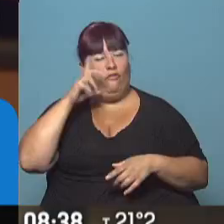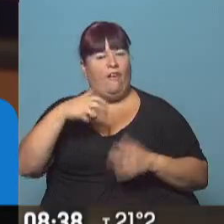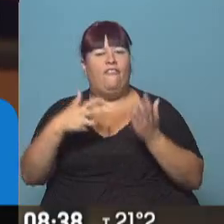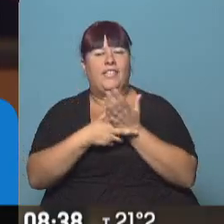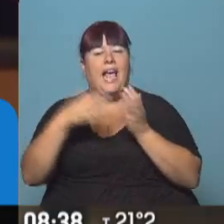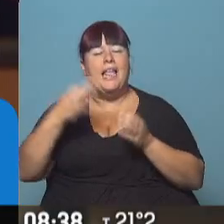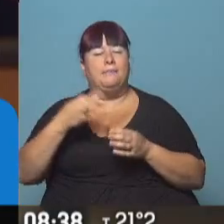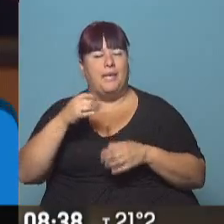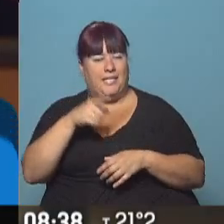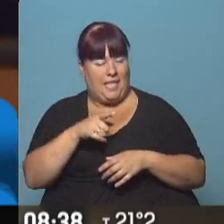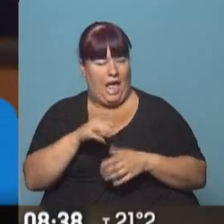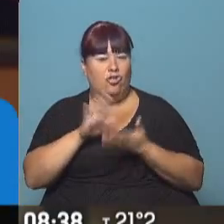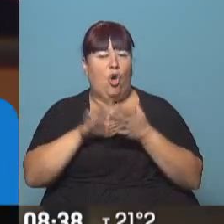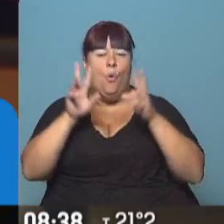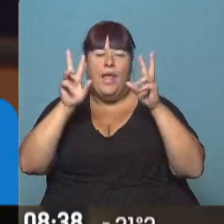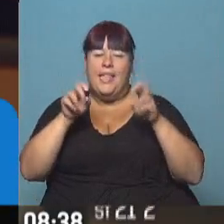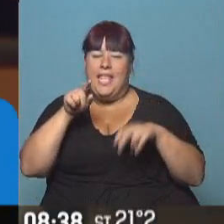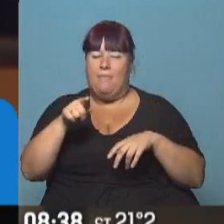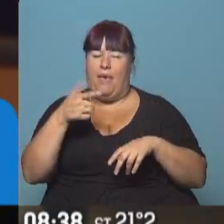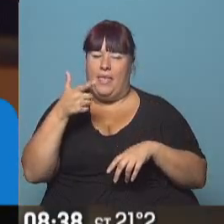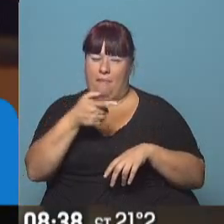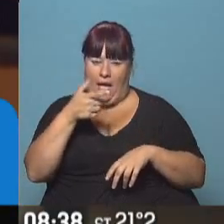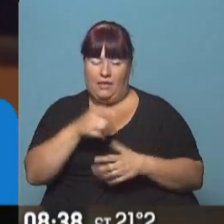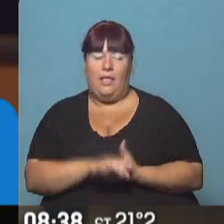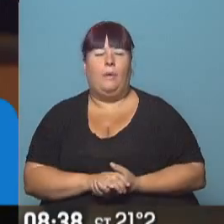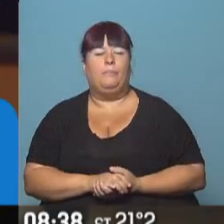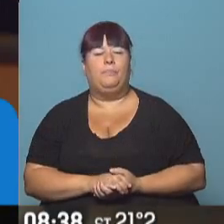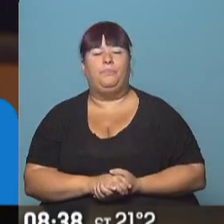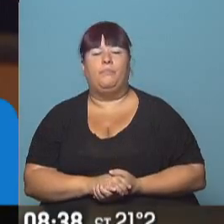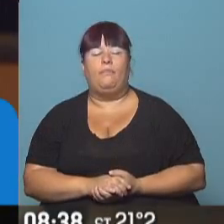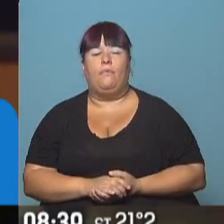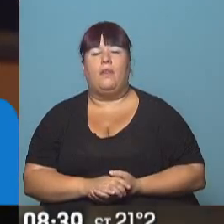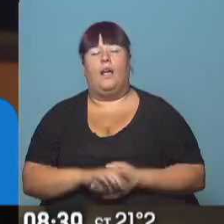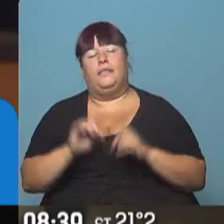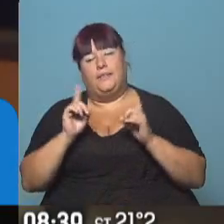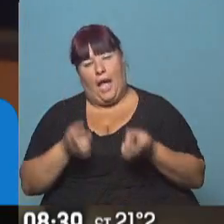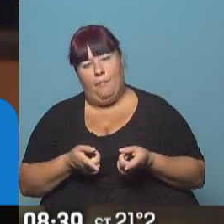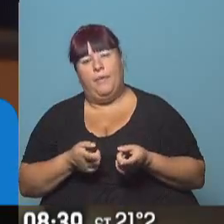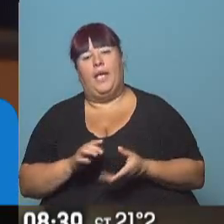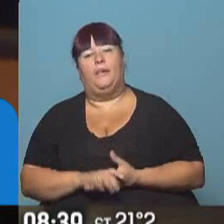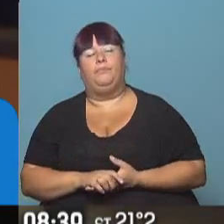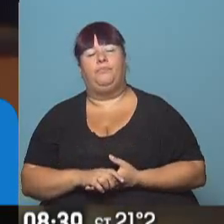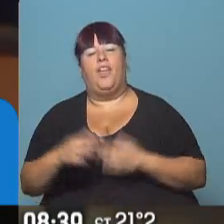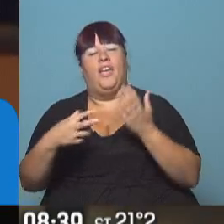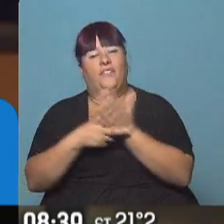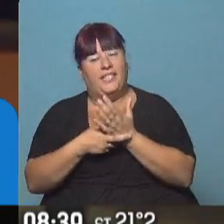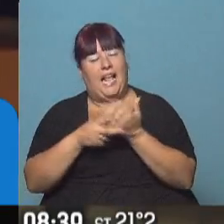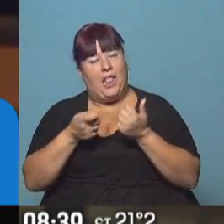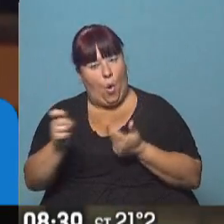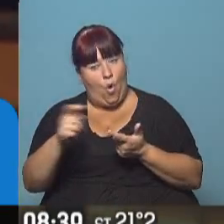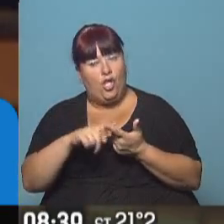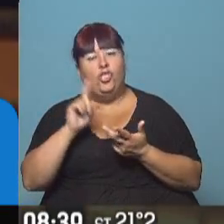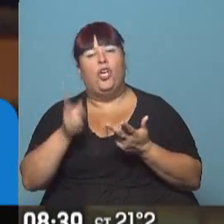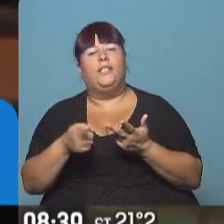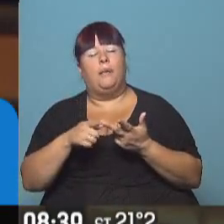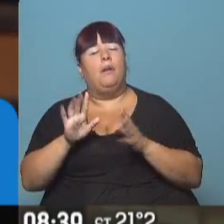Fiscalía especializada justamente en este tipo de crímenes. Además, el fiscal de juicio, y también